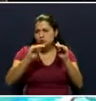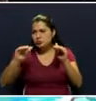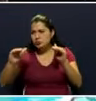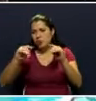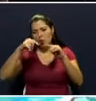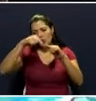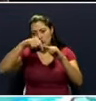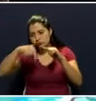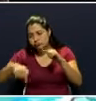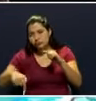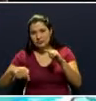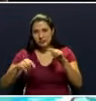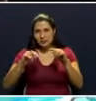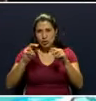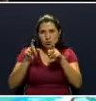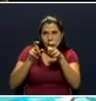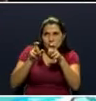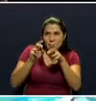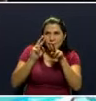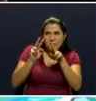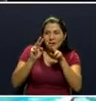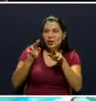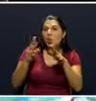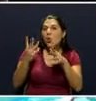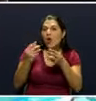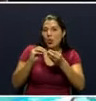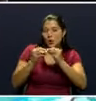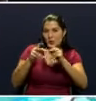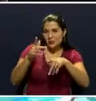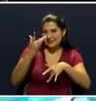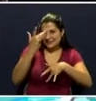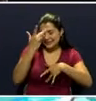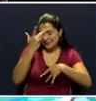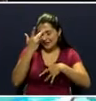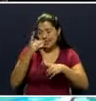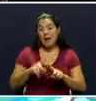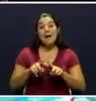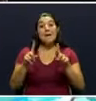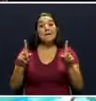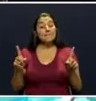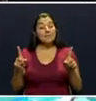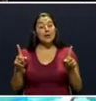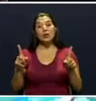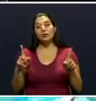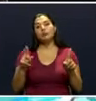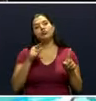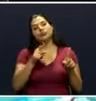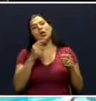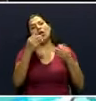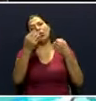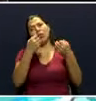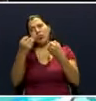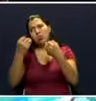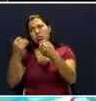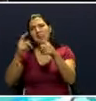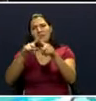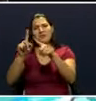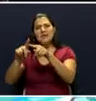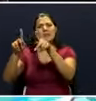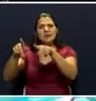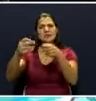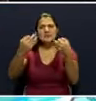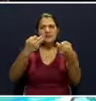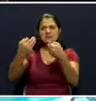la aplanamos, etcétera. Pero a pesar de todas las explicaciones que se han dado y de la